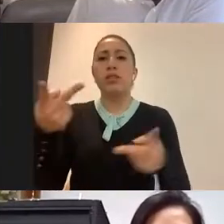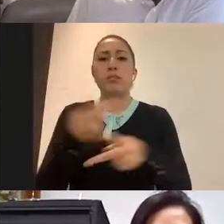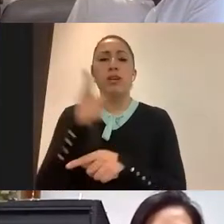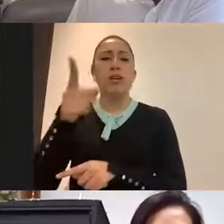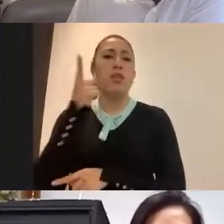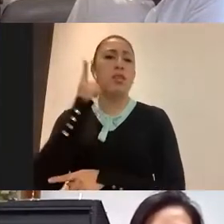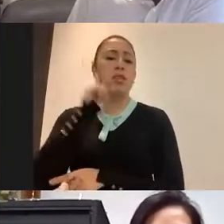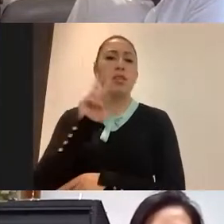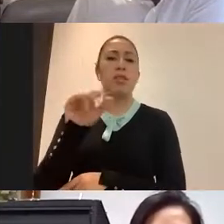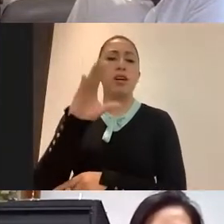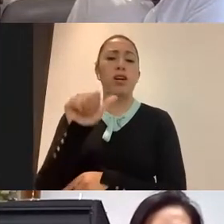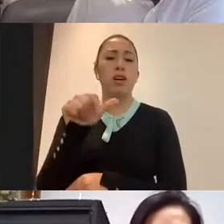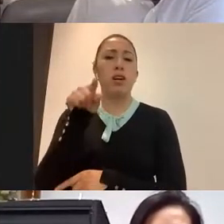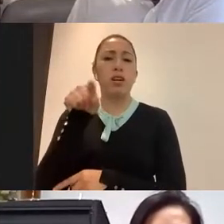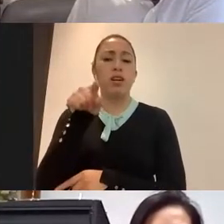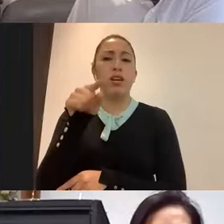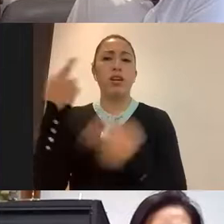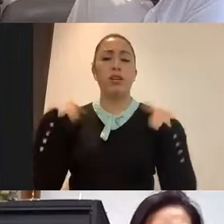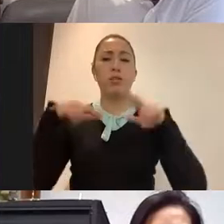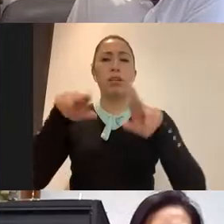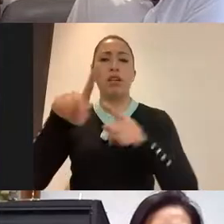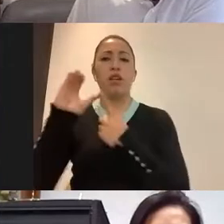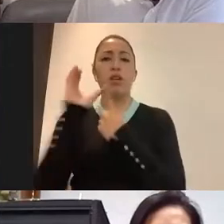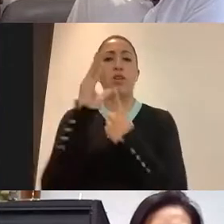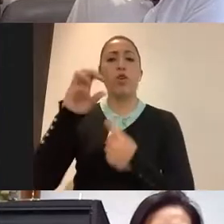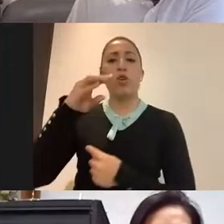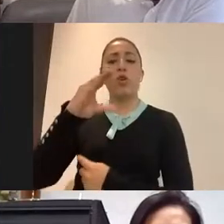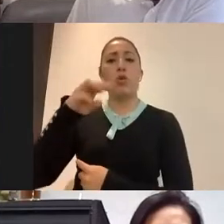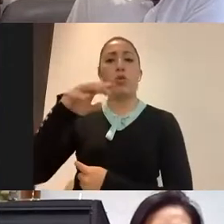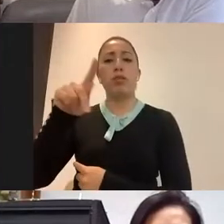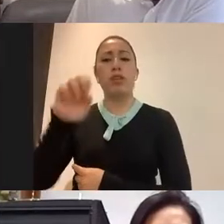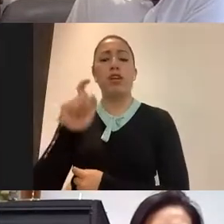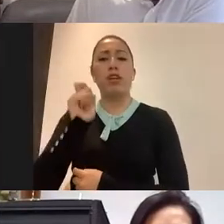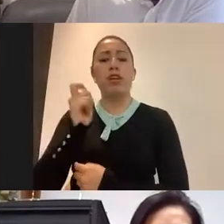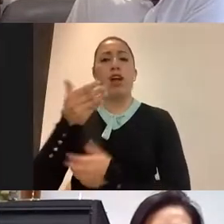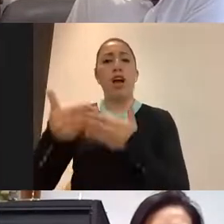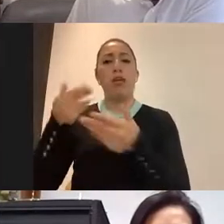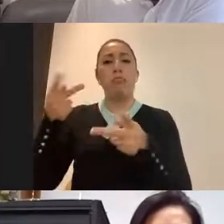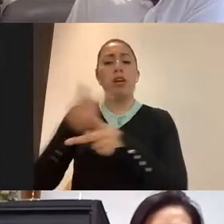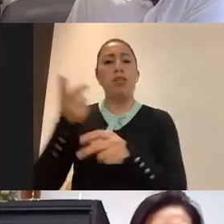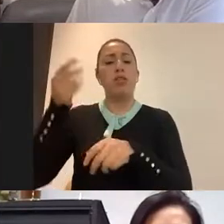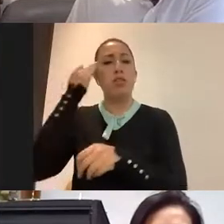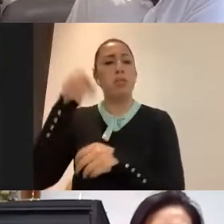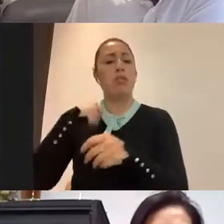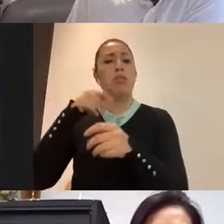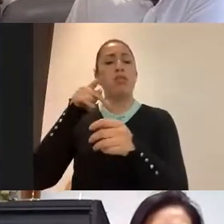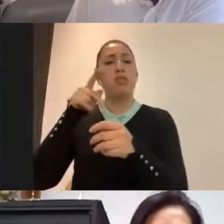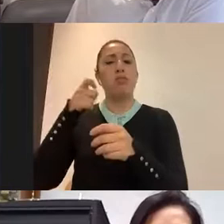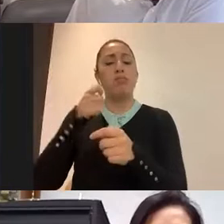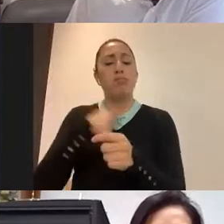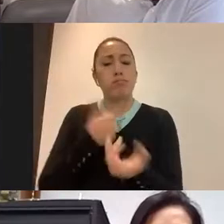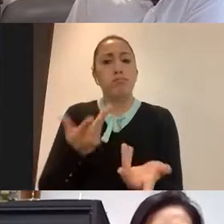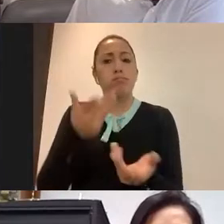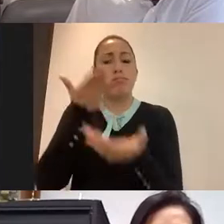comité de editorial, que desde hace tiempo ha estado solicitando. Yo ya platiqué con el grupo mayoritario, creo